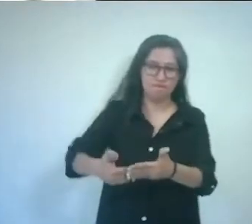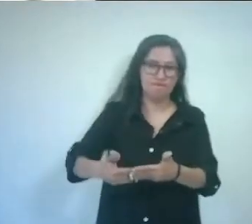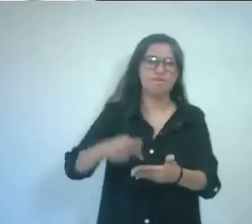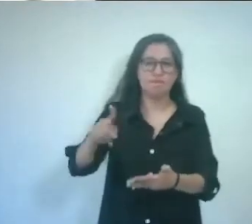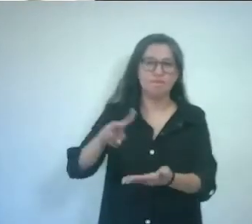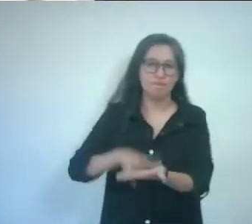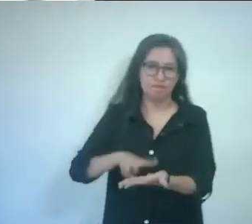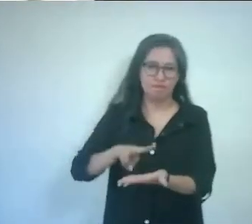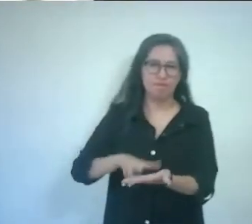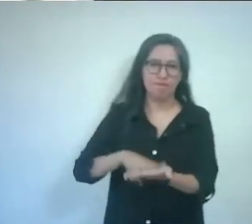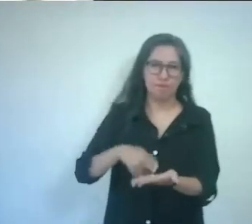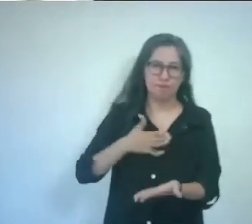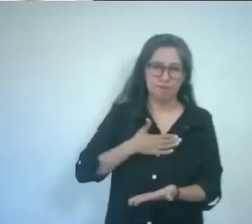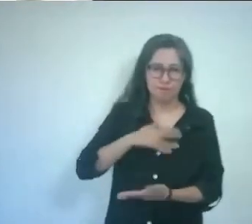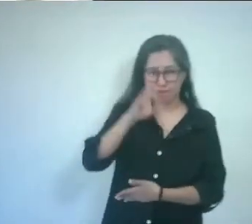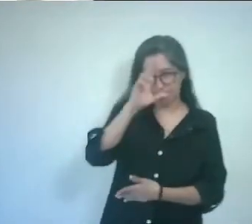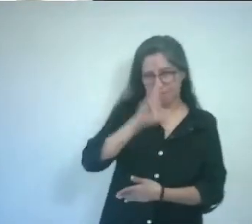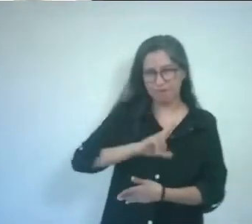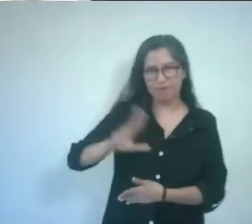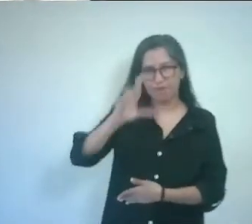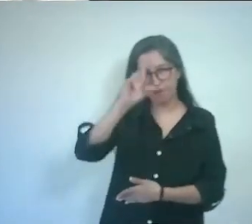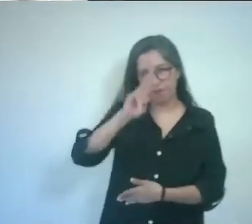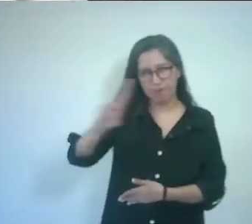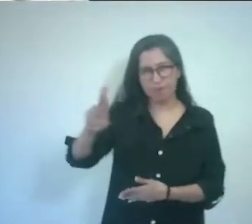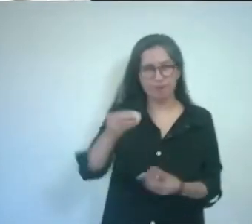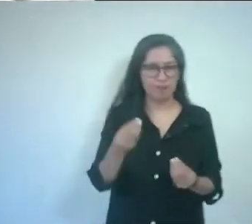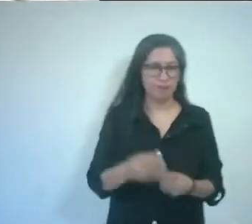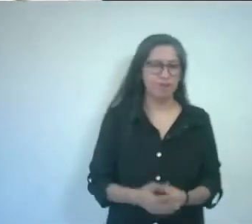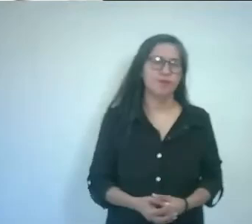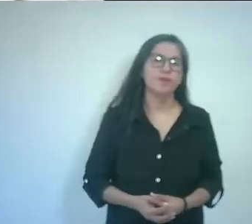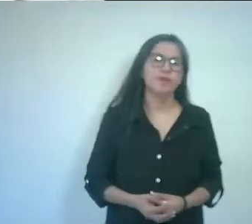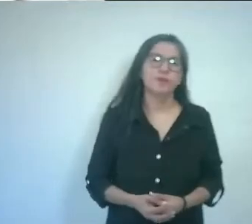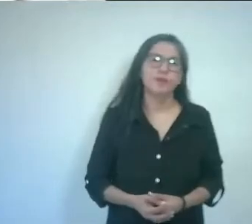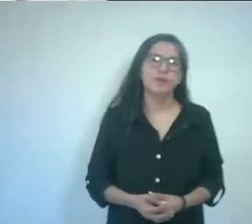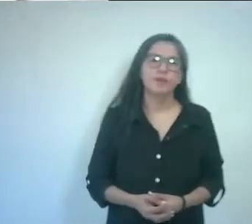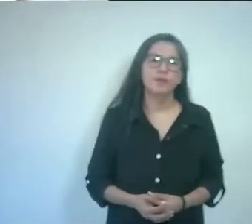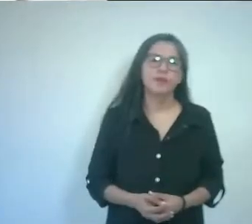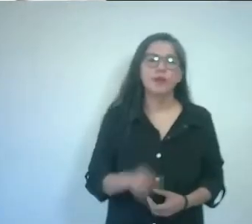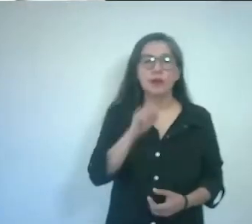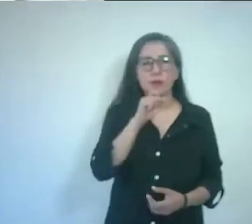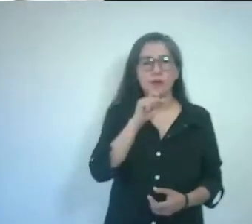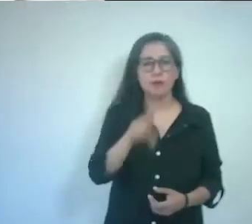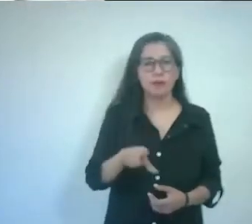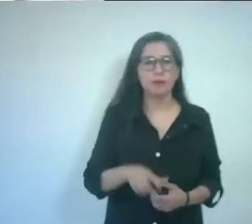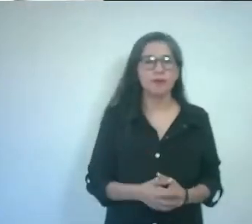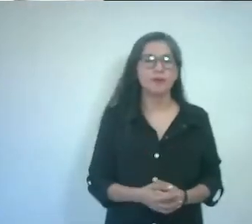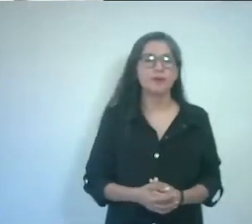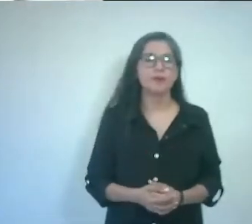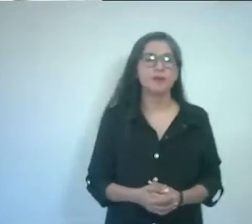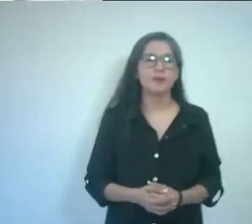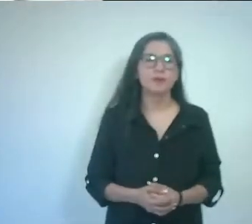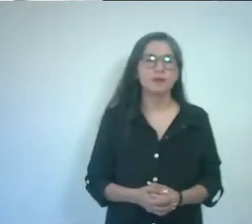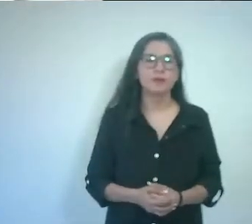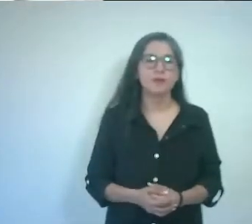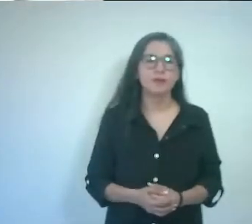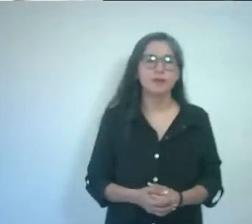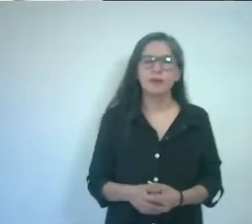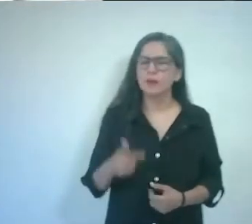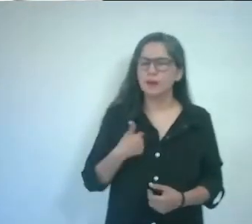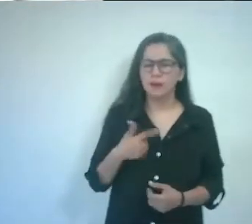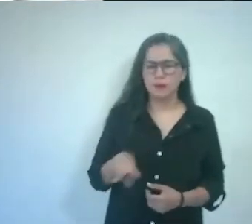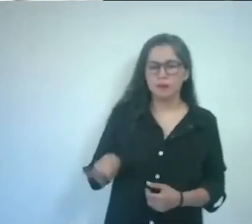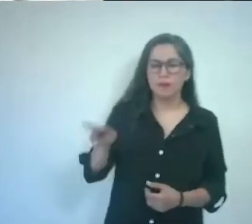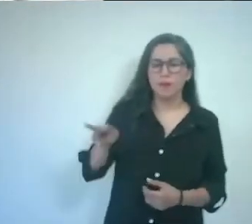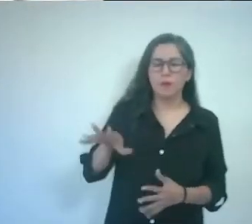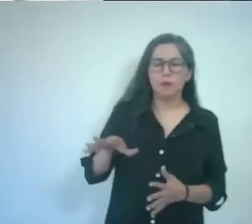y a quienes admiro y respeto profundamente. También me refiero a la gran admiración y el gran